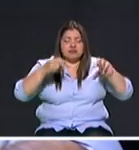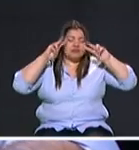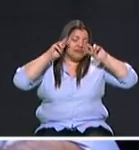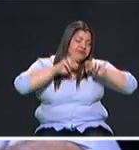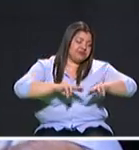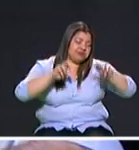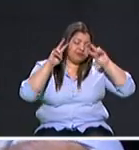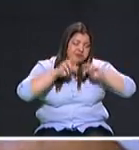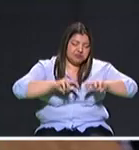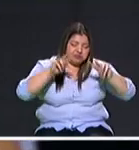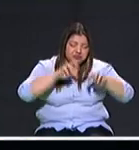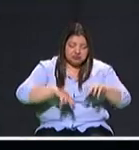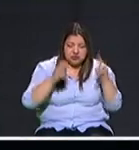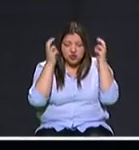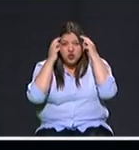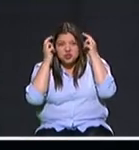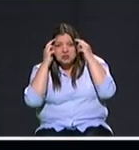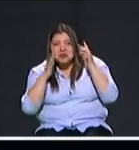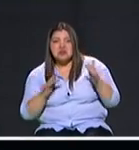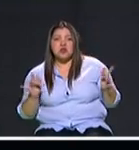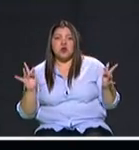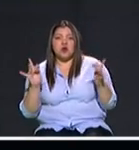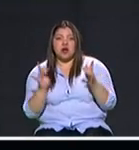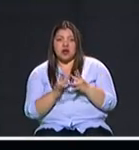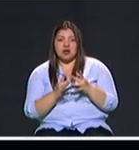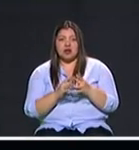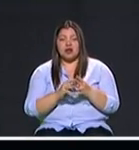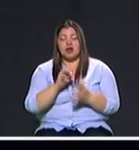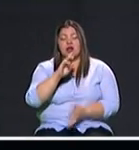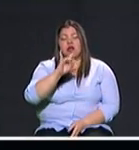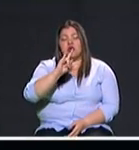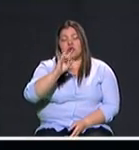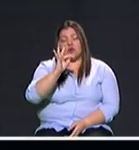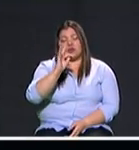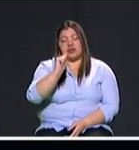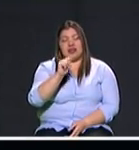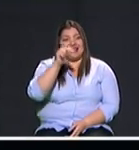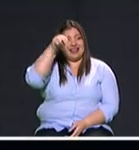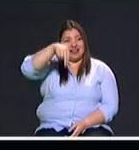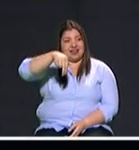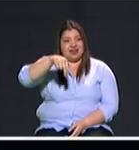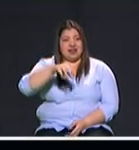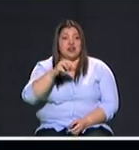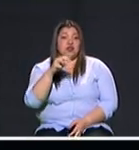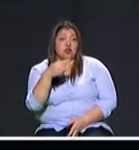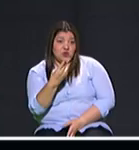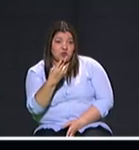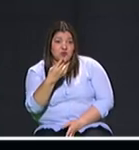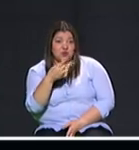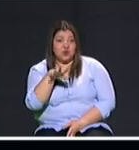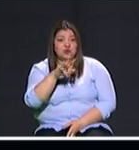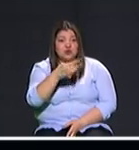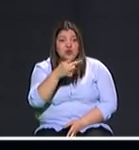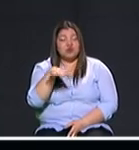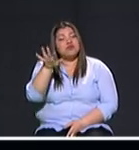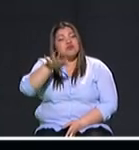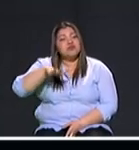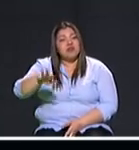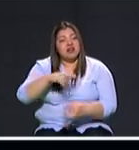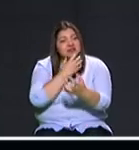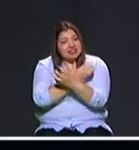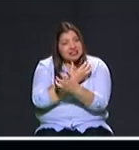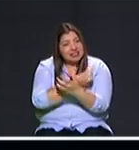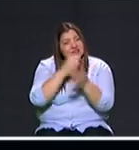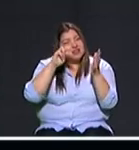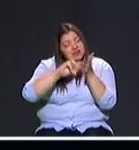empleo de conocimiento un ruta n 2 en el chagualo que ya están los lotes y ya se va a empezar a construir para ciencia y tecnología